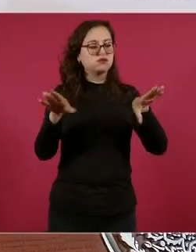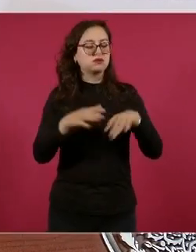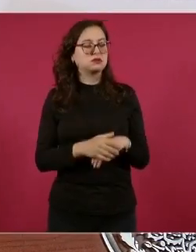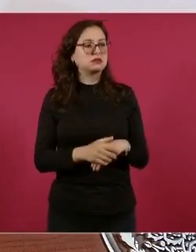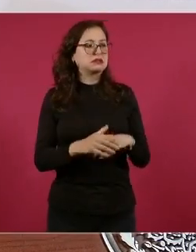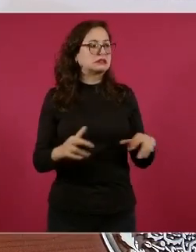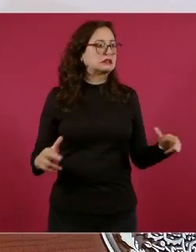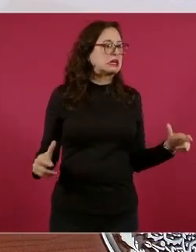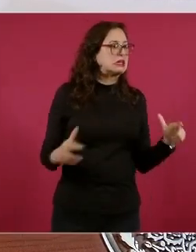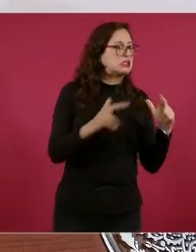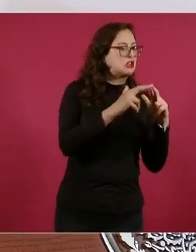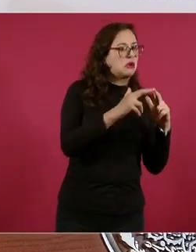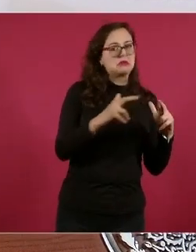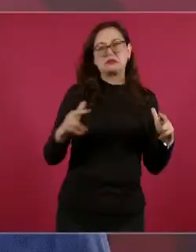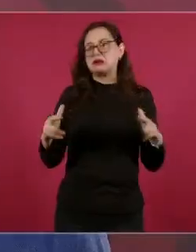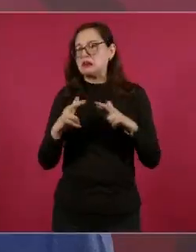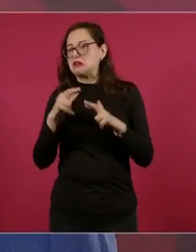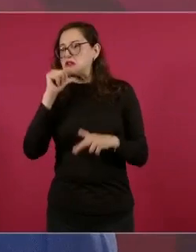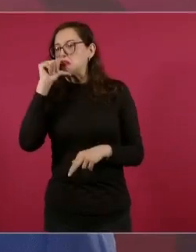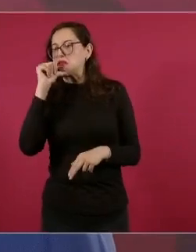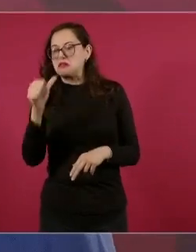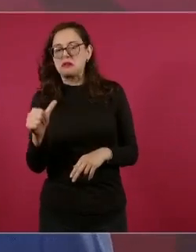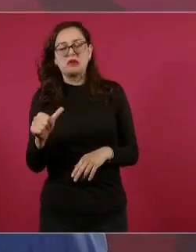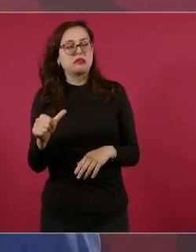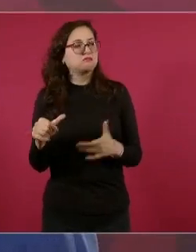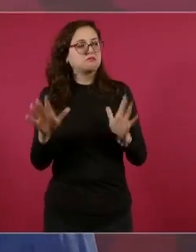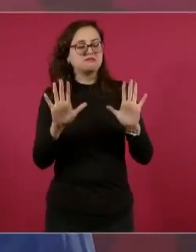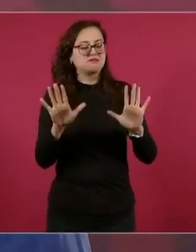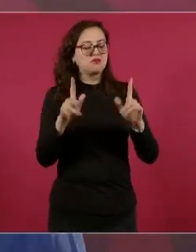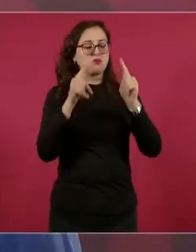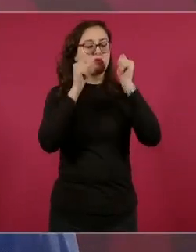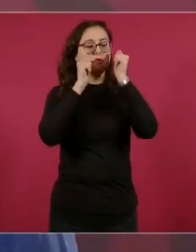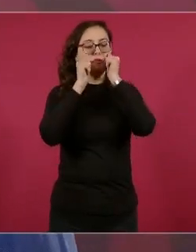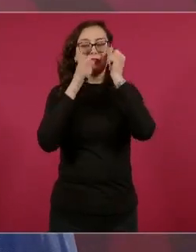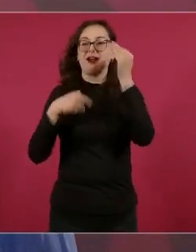creyentes, no creyentes, a todos los mexicanos,